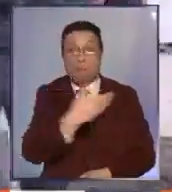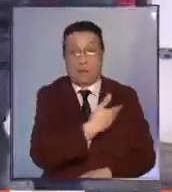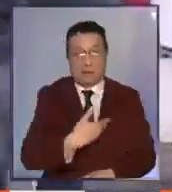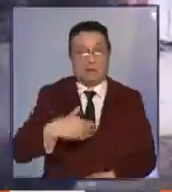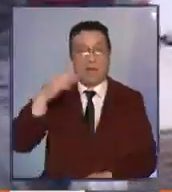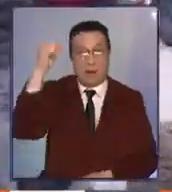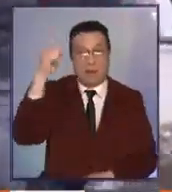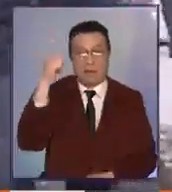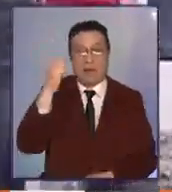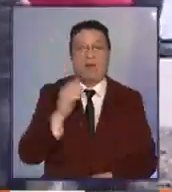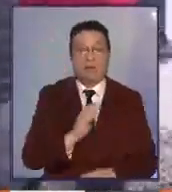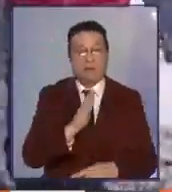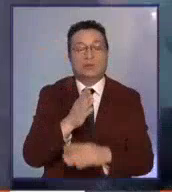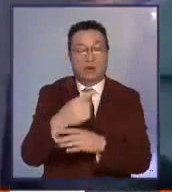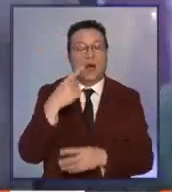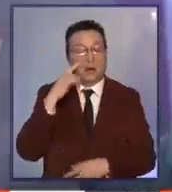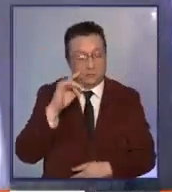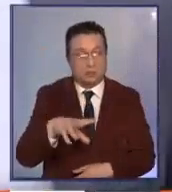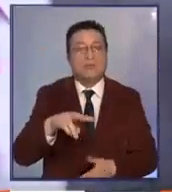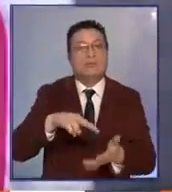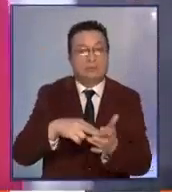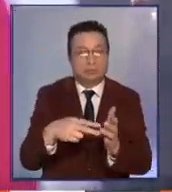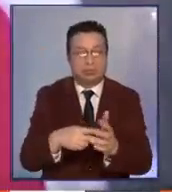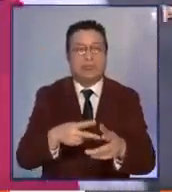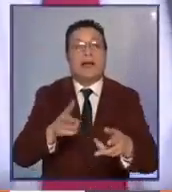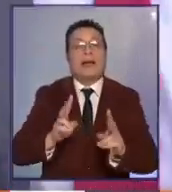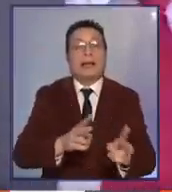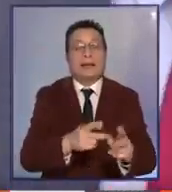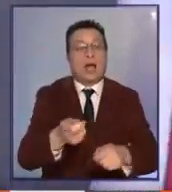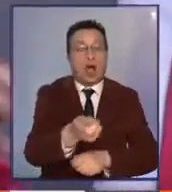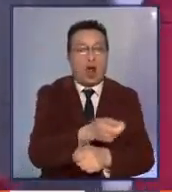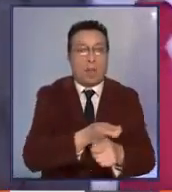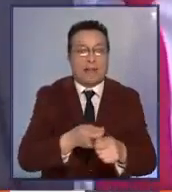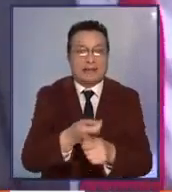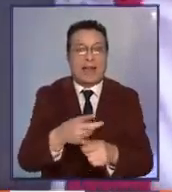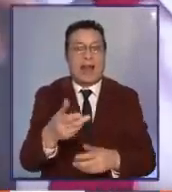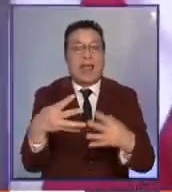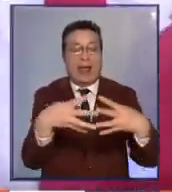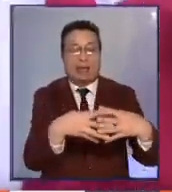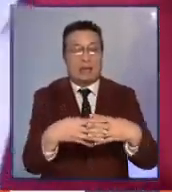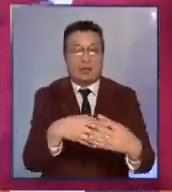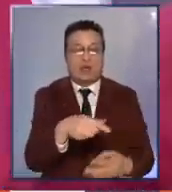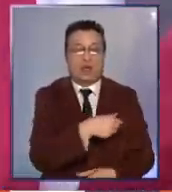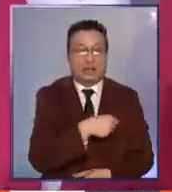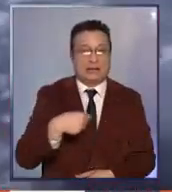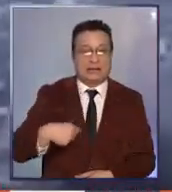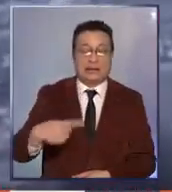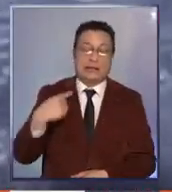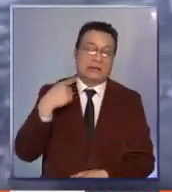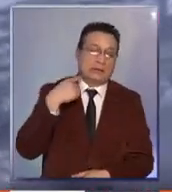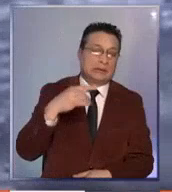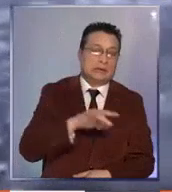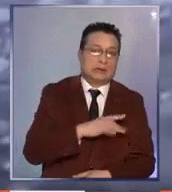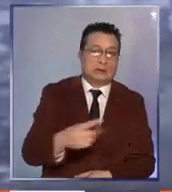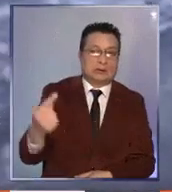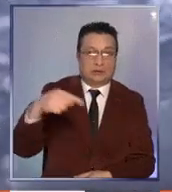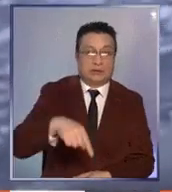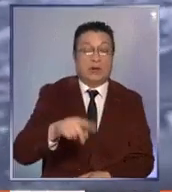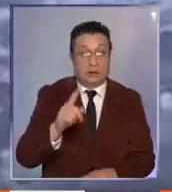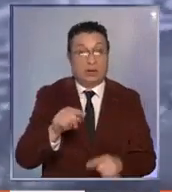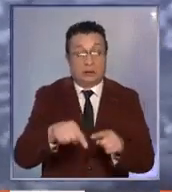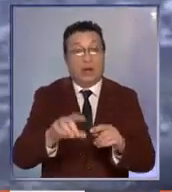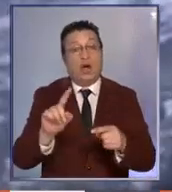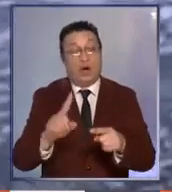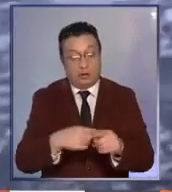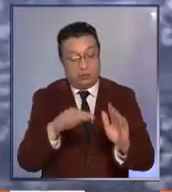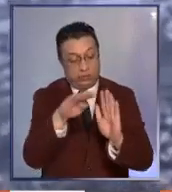Piñera reconoció las consecuencias que ha dejado la guerra comercial entre Estados Unidos y China en la economía chilena. Por ello, el presidente relanzó su agenda